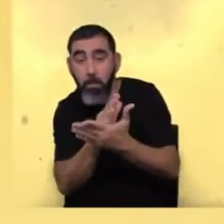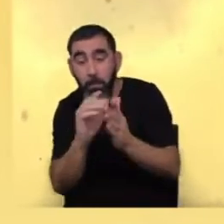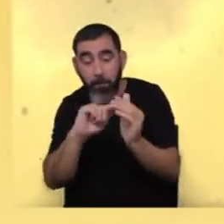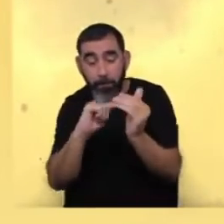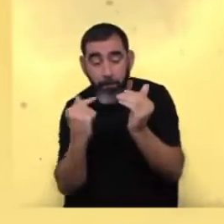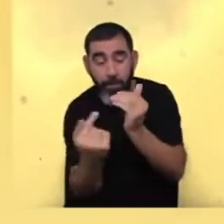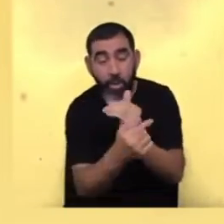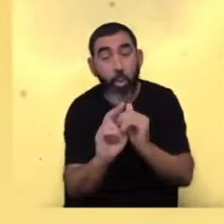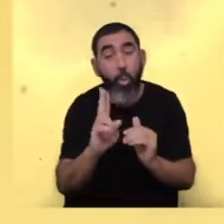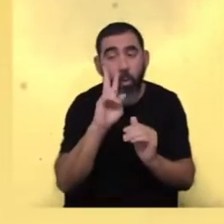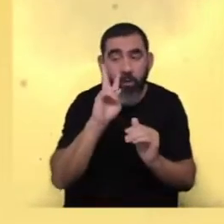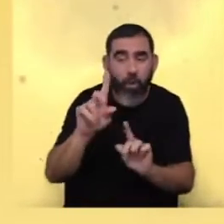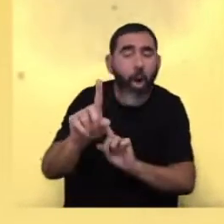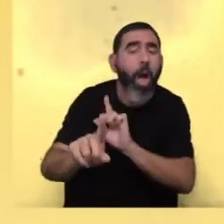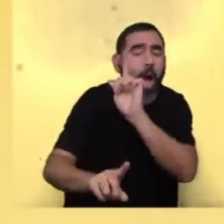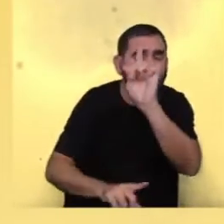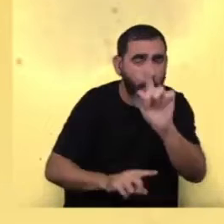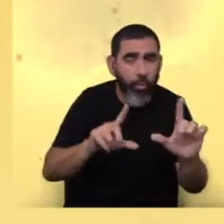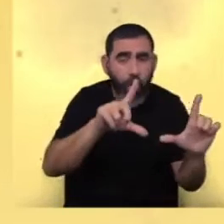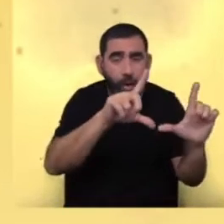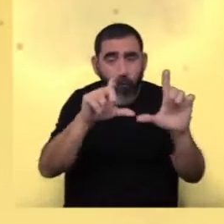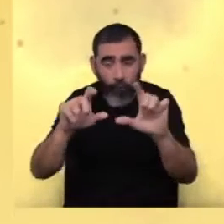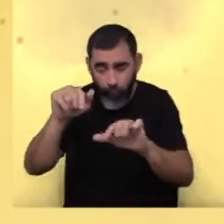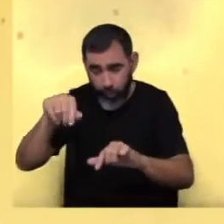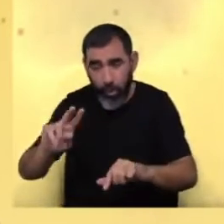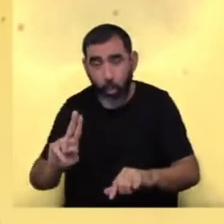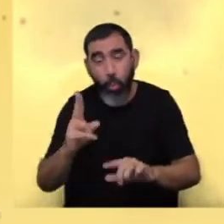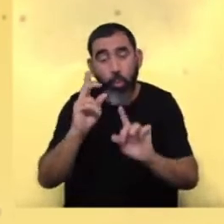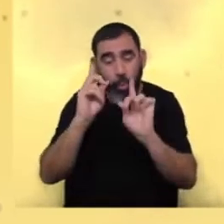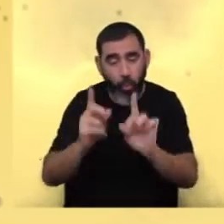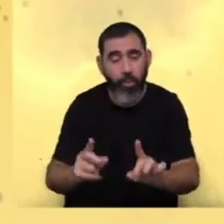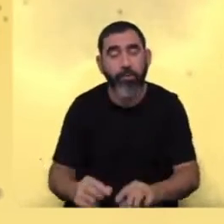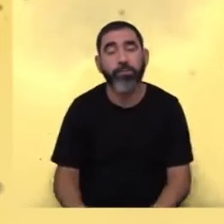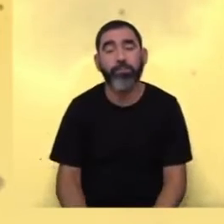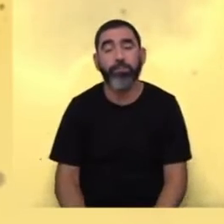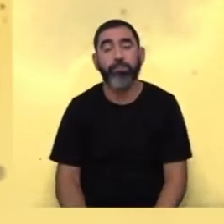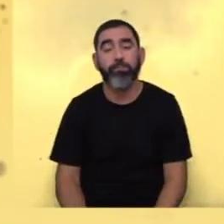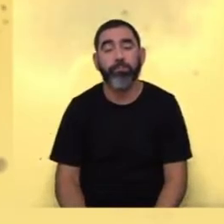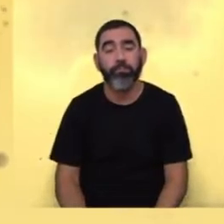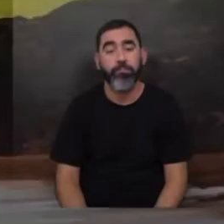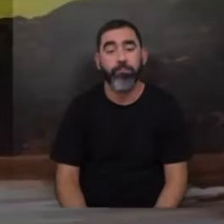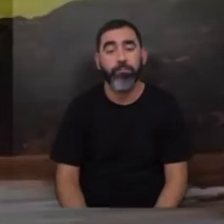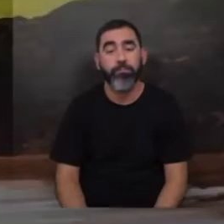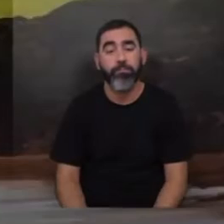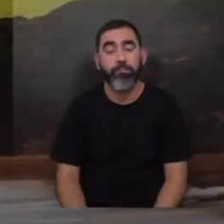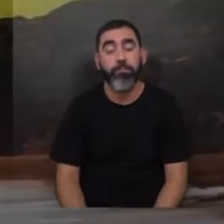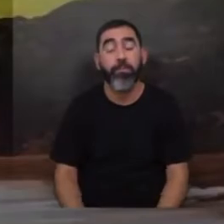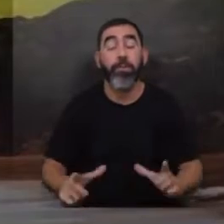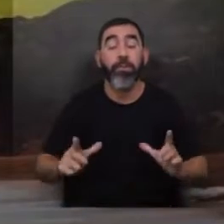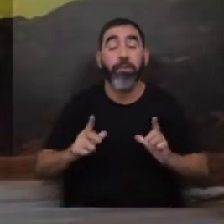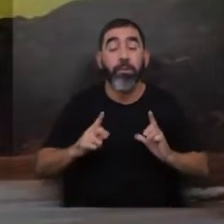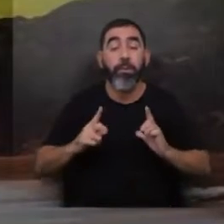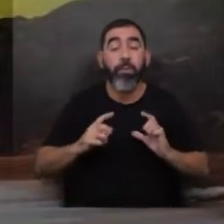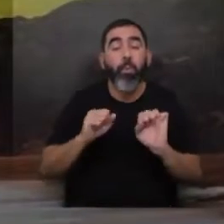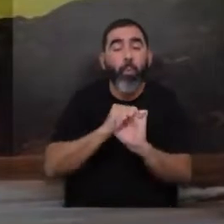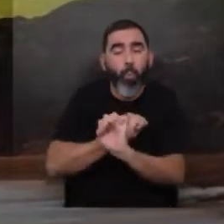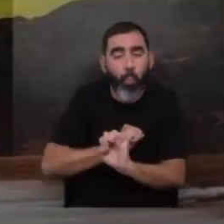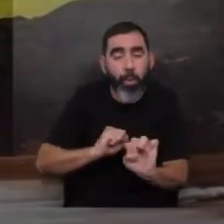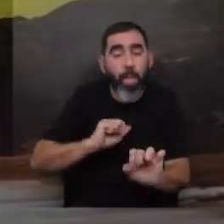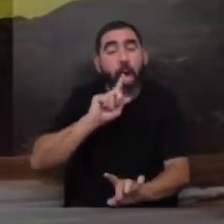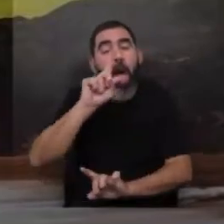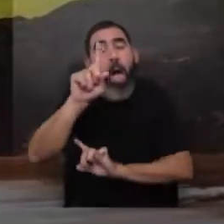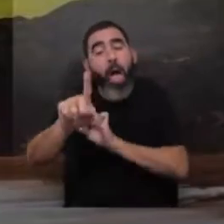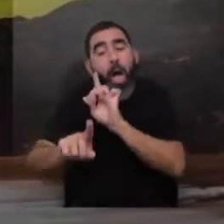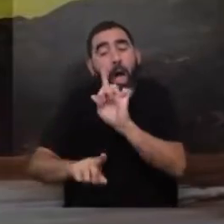también desde Uruguay se llegaron a tomar algunas fotografías. Y esperamos que pueden llegar a ocurrir algunas